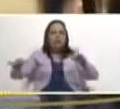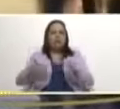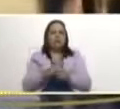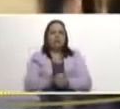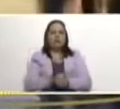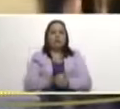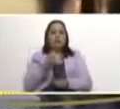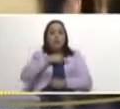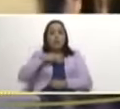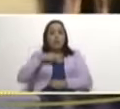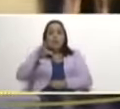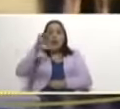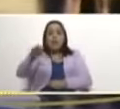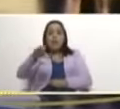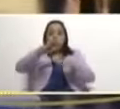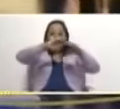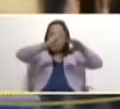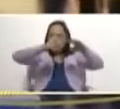Éramos un país atlántico,